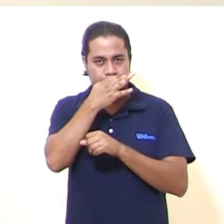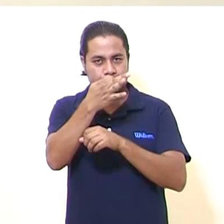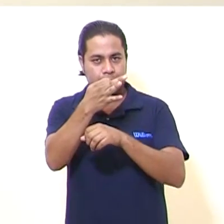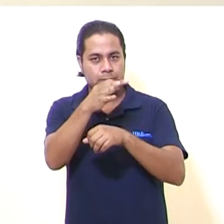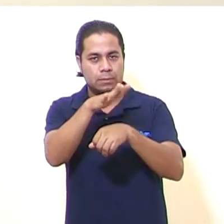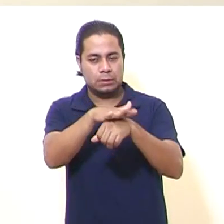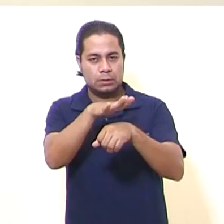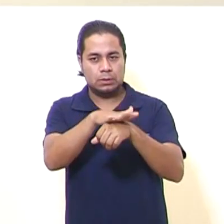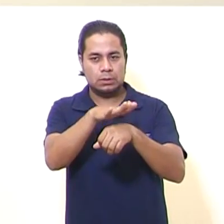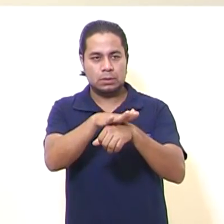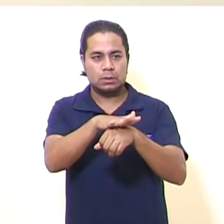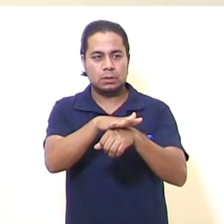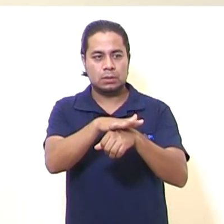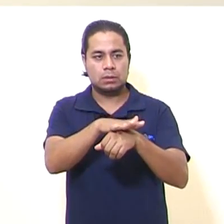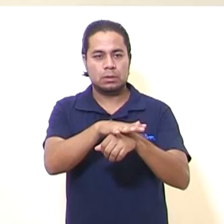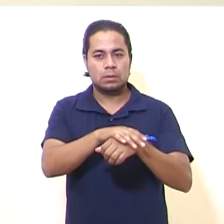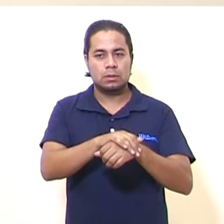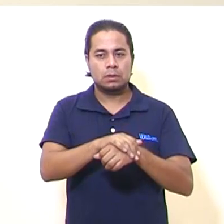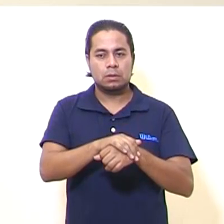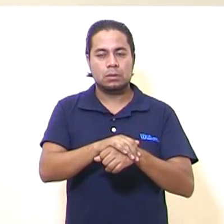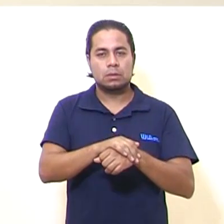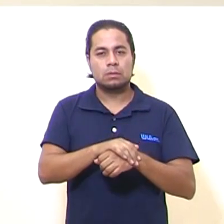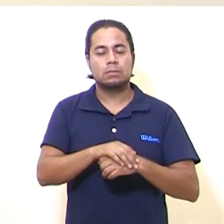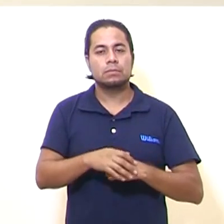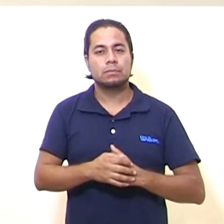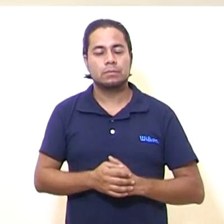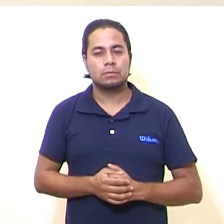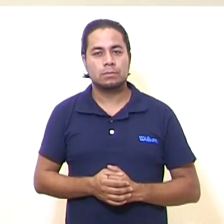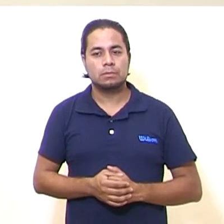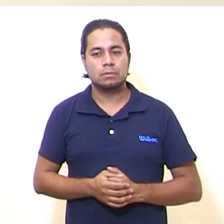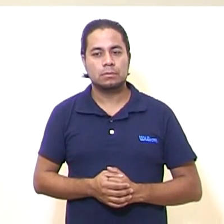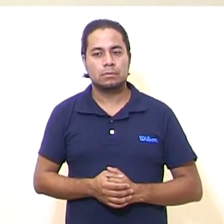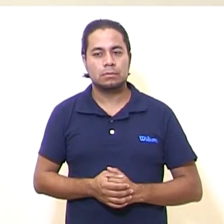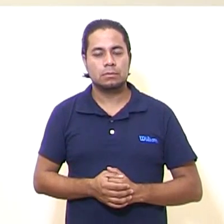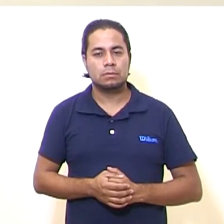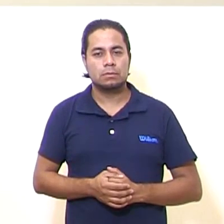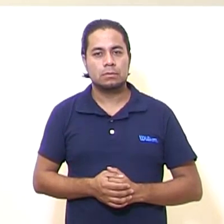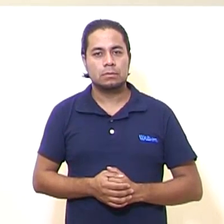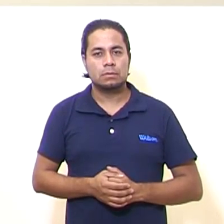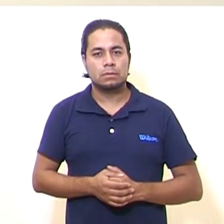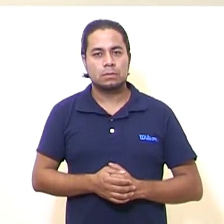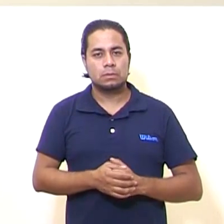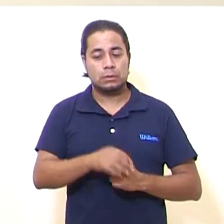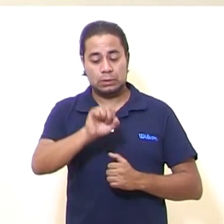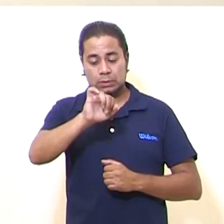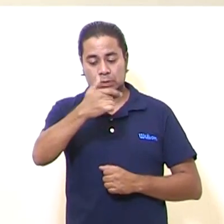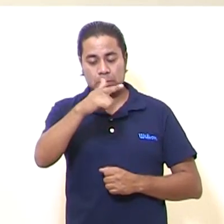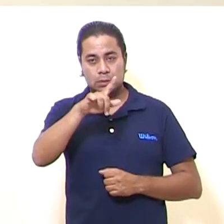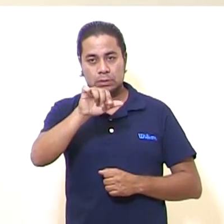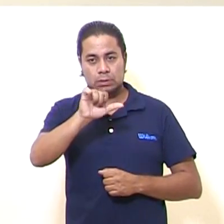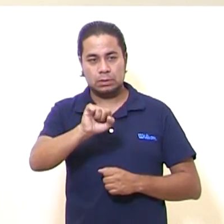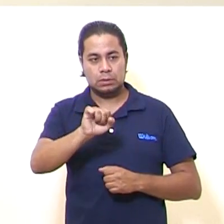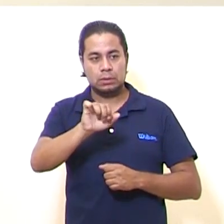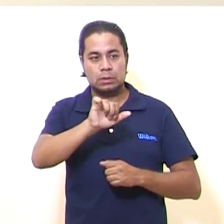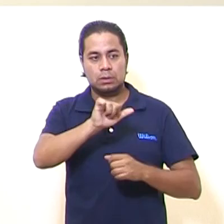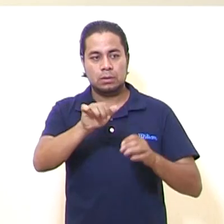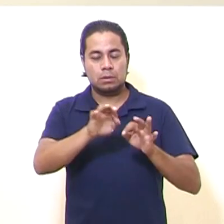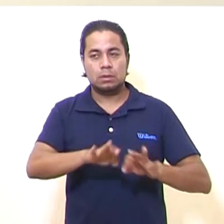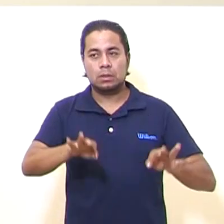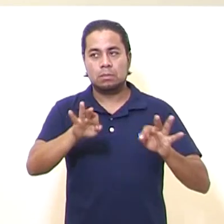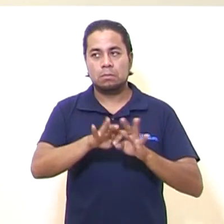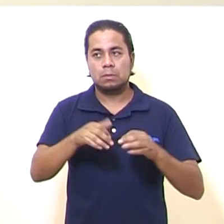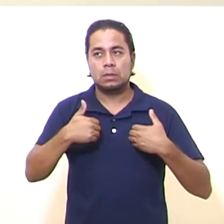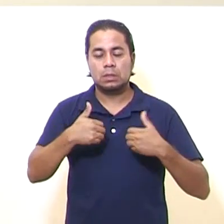a sacar de la duda. Las siglas es otro punto importante que debes de entender de